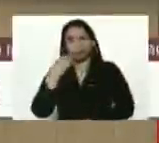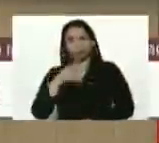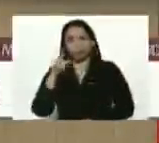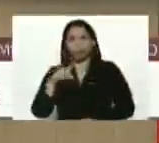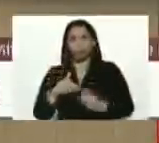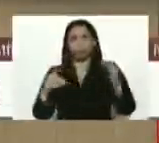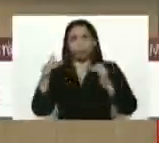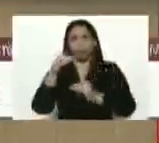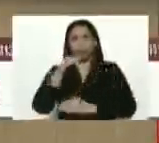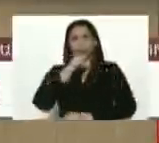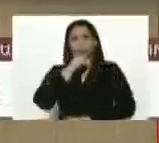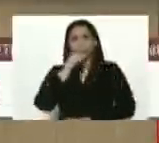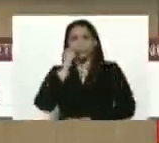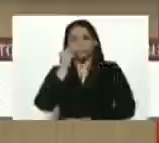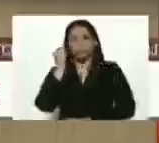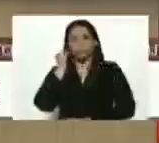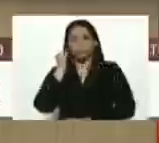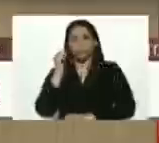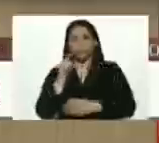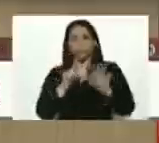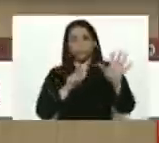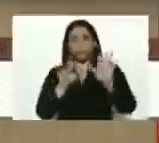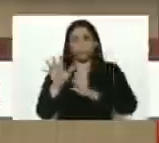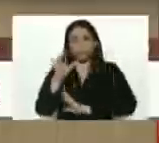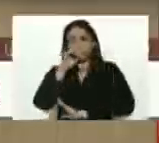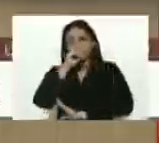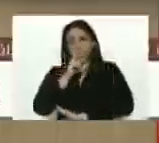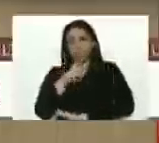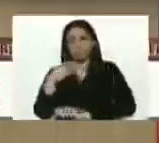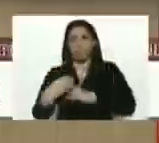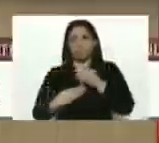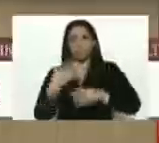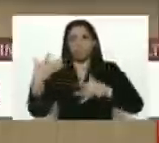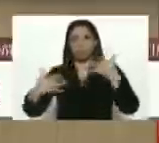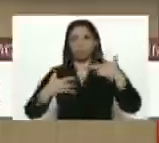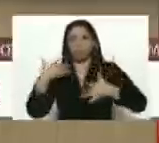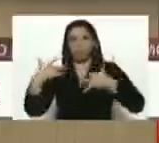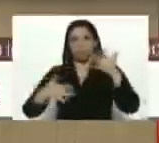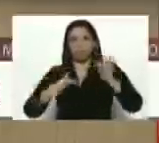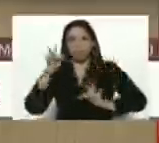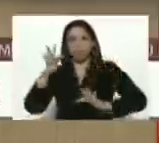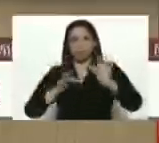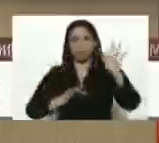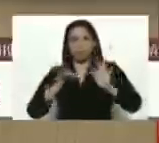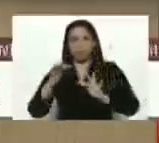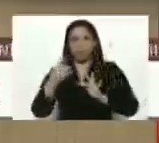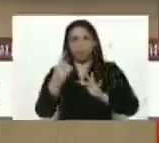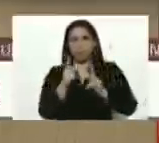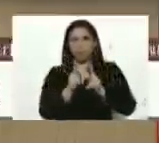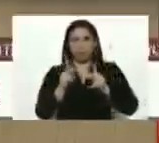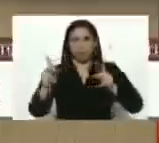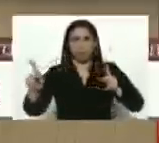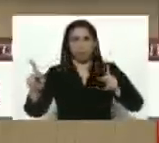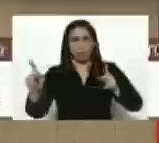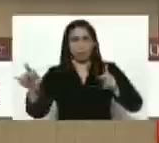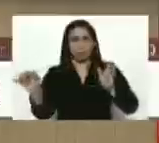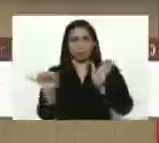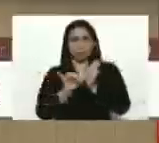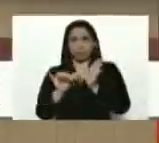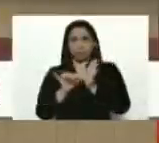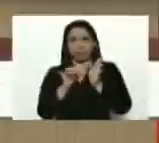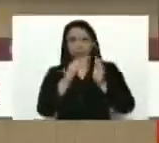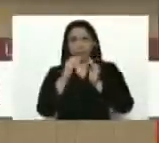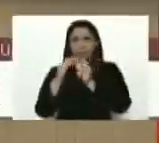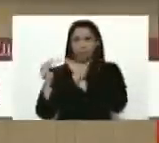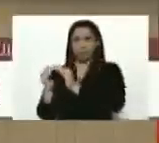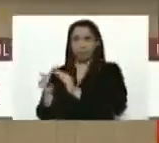de 65 años a hacer actividad física a 1 kilómetro a la redonda de su vivienda, de su